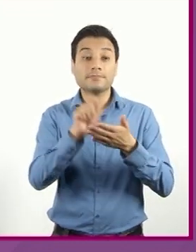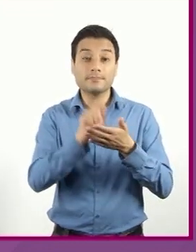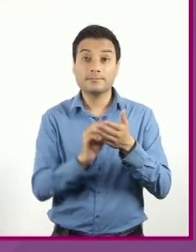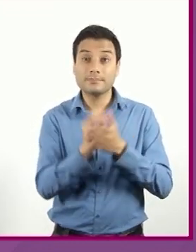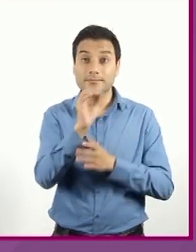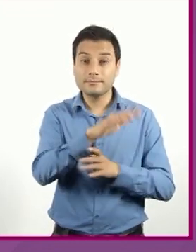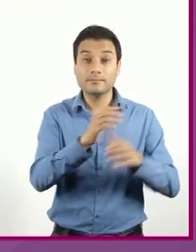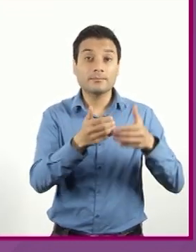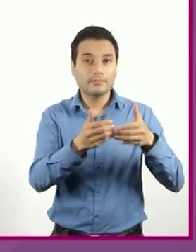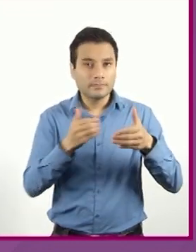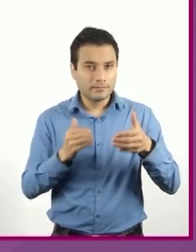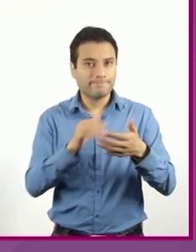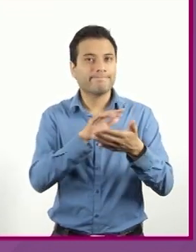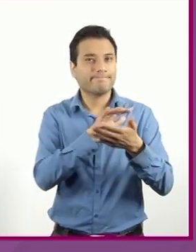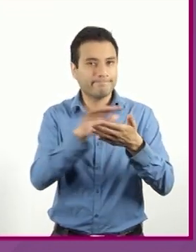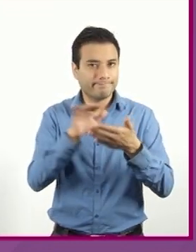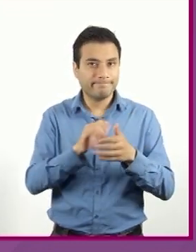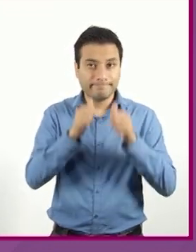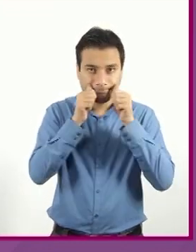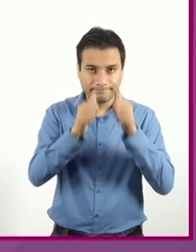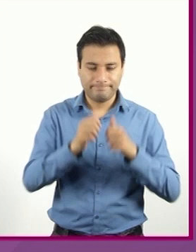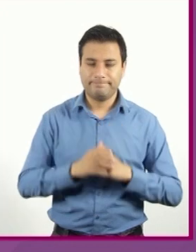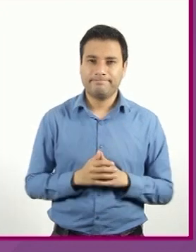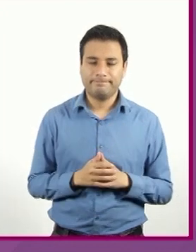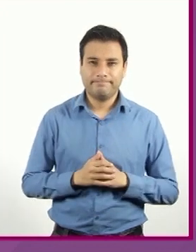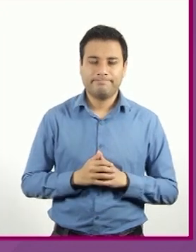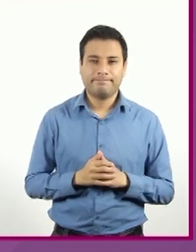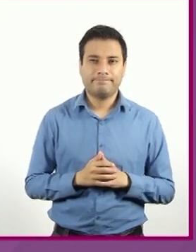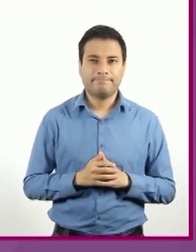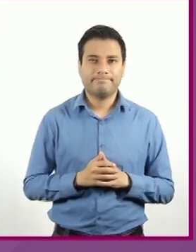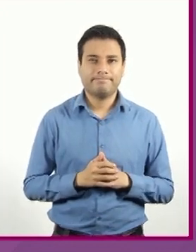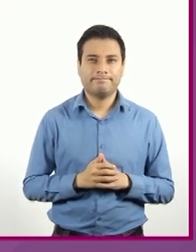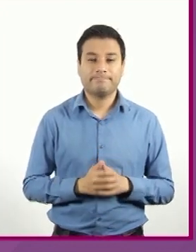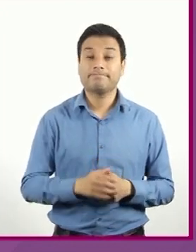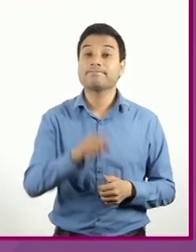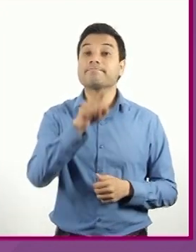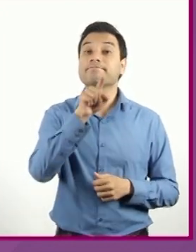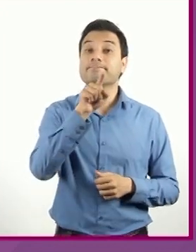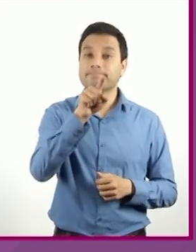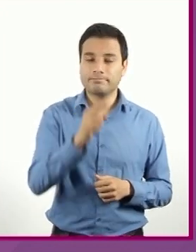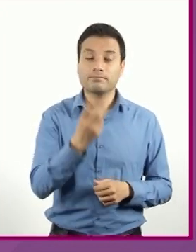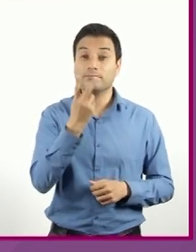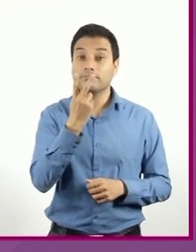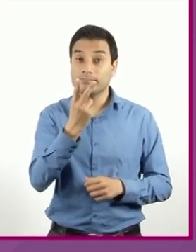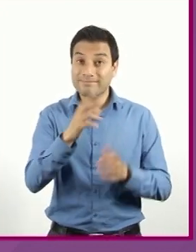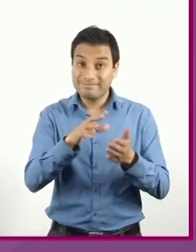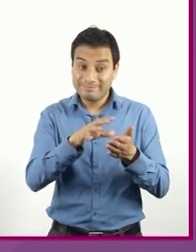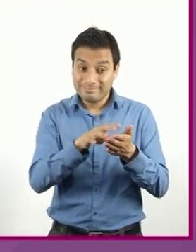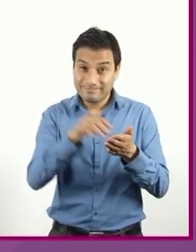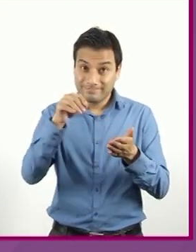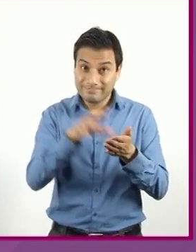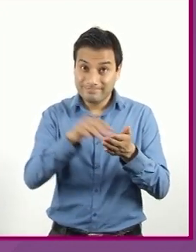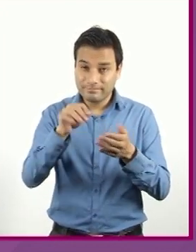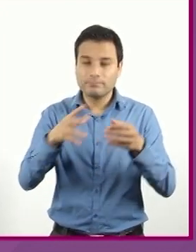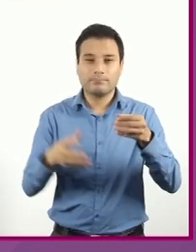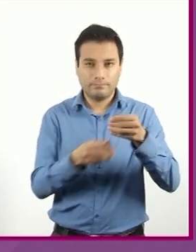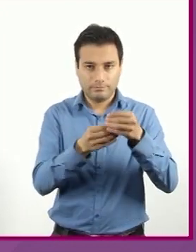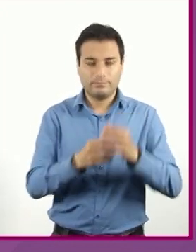inscripción, lee atentamente el contenido. Adjunta 2 fotocopias de la información